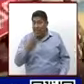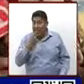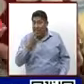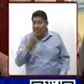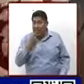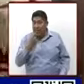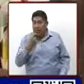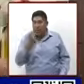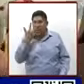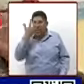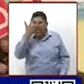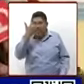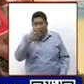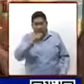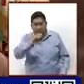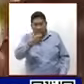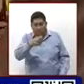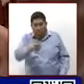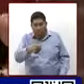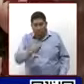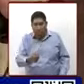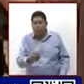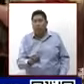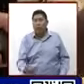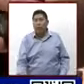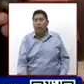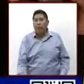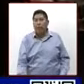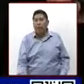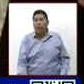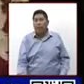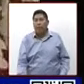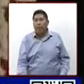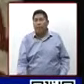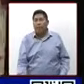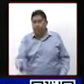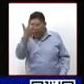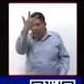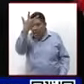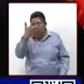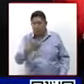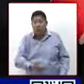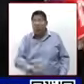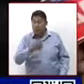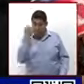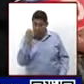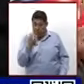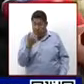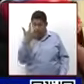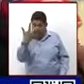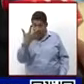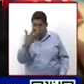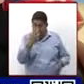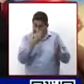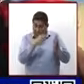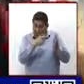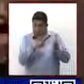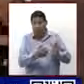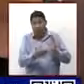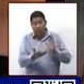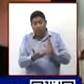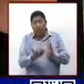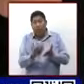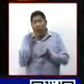tiene tres chapas este ambiente, una acá, otra acá, otra acá. Pero las tres llaves se ha llevado la